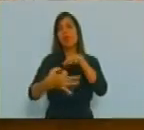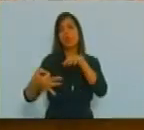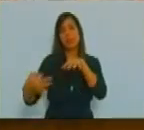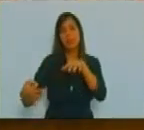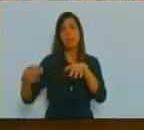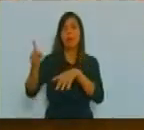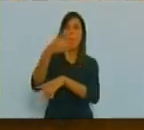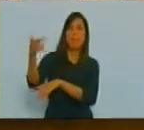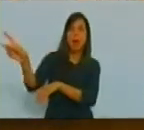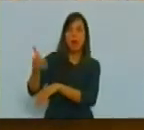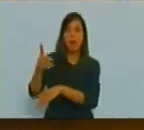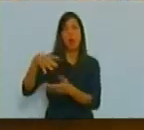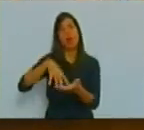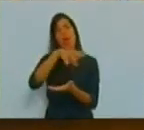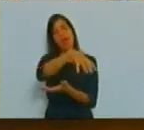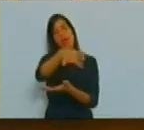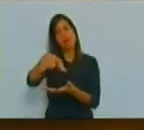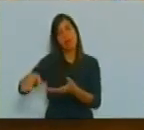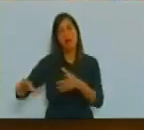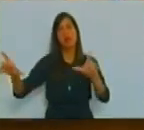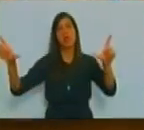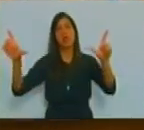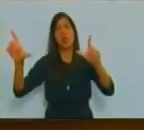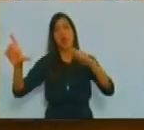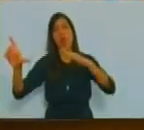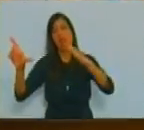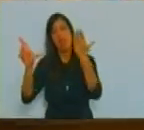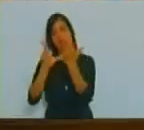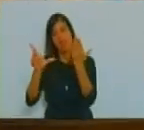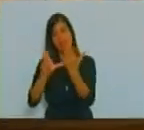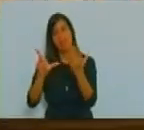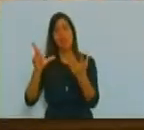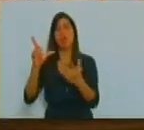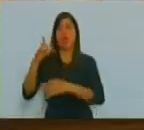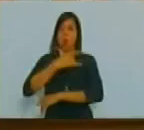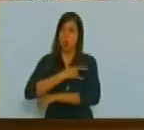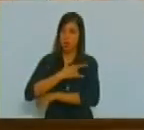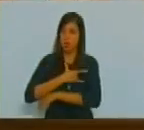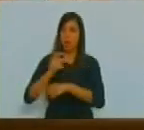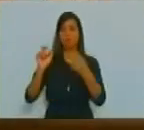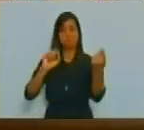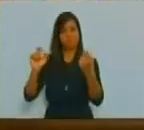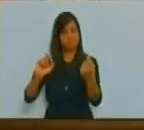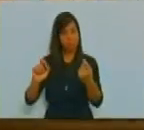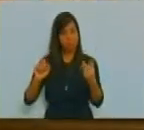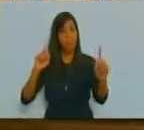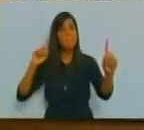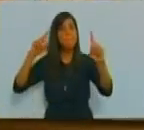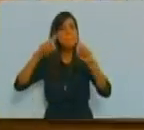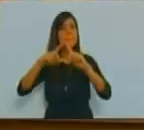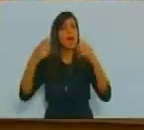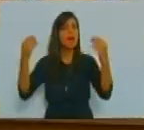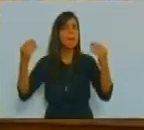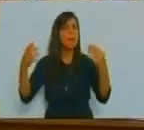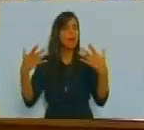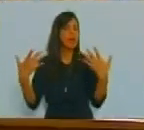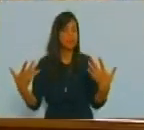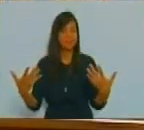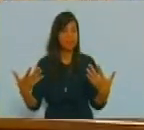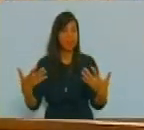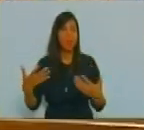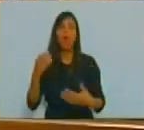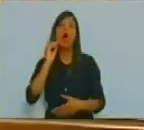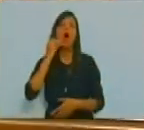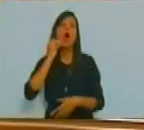estados liceos universidades bueno tiene un objetivo fundamental y asegurar que nuestra